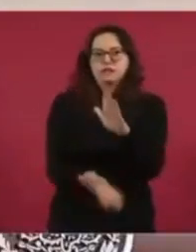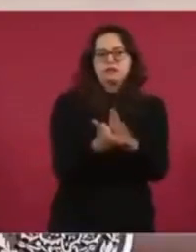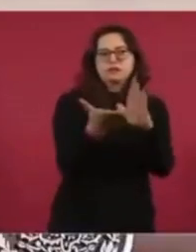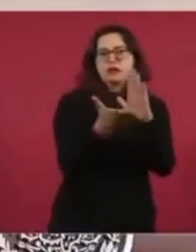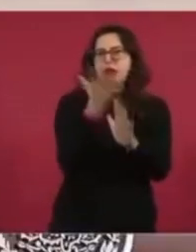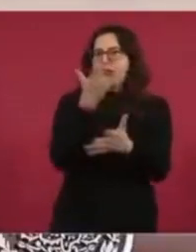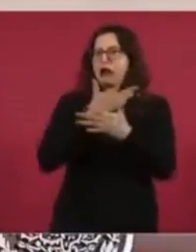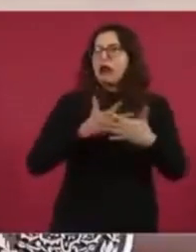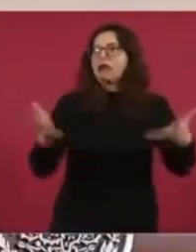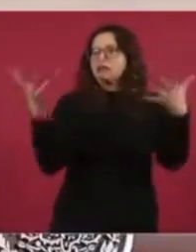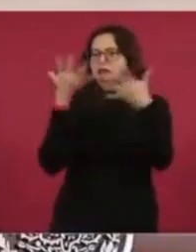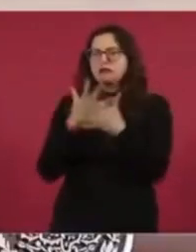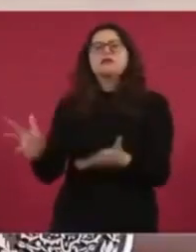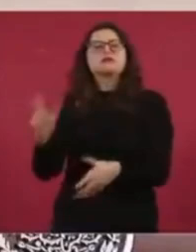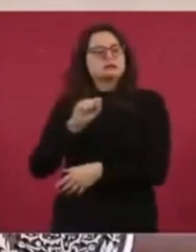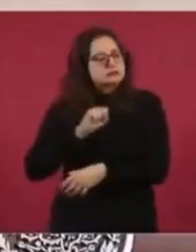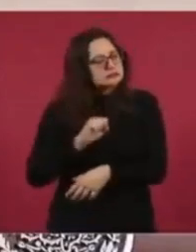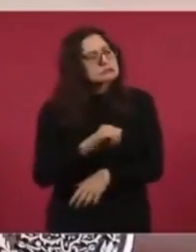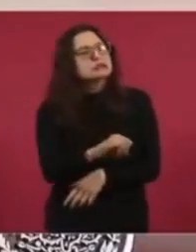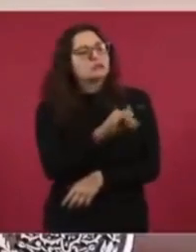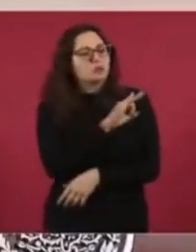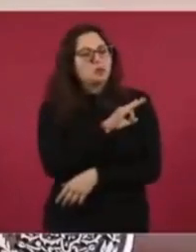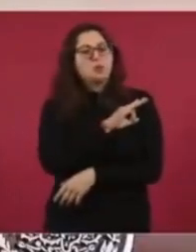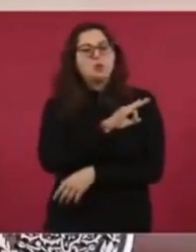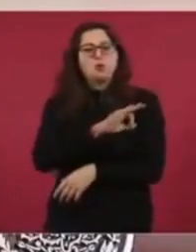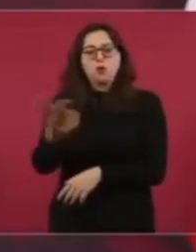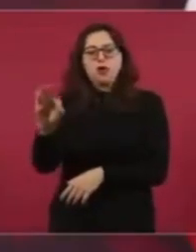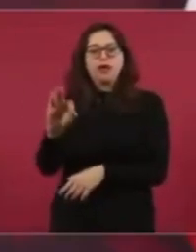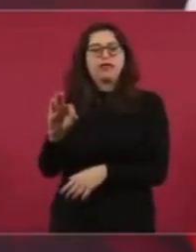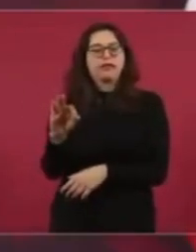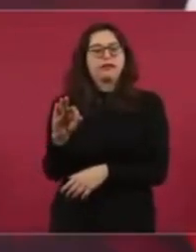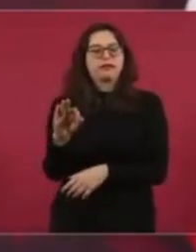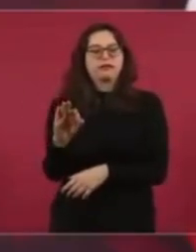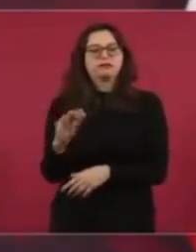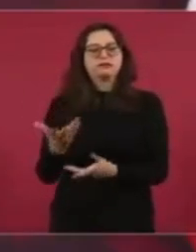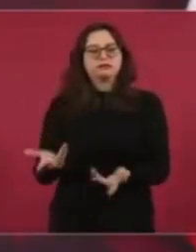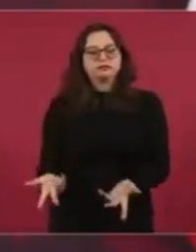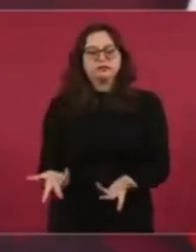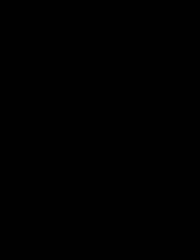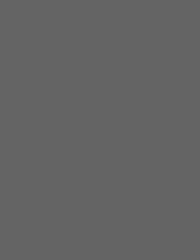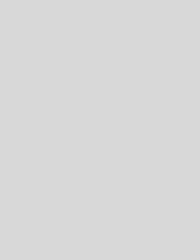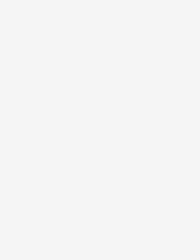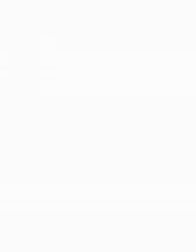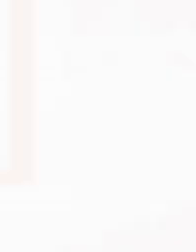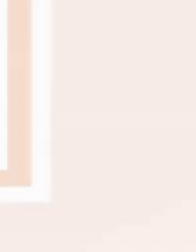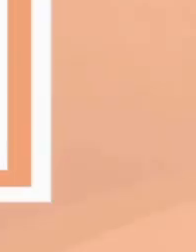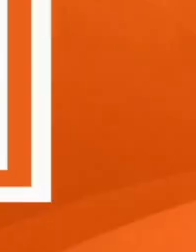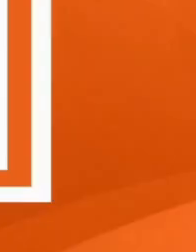magnas con justicia al mismo tiempo.